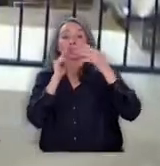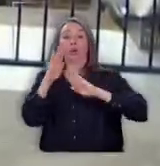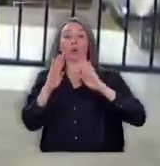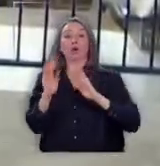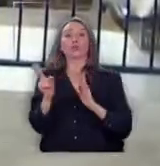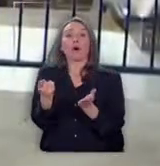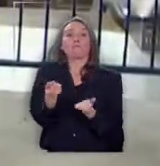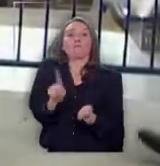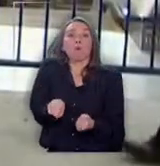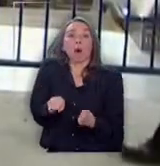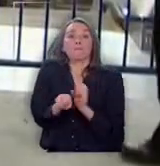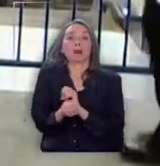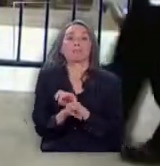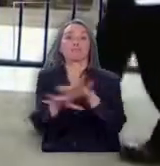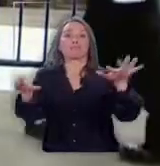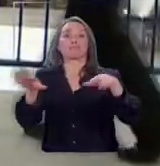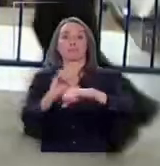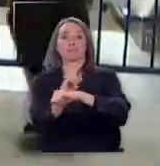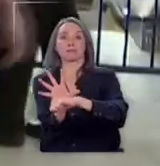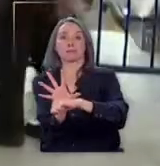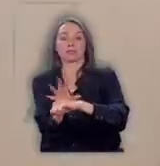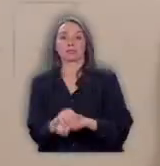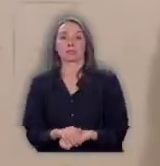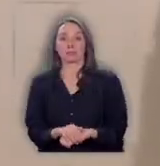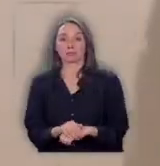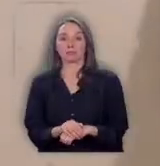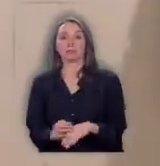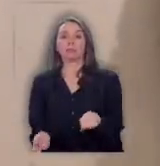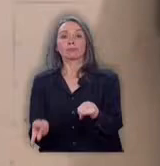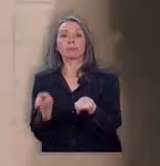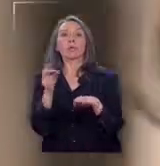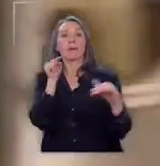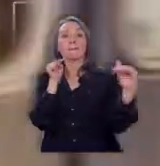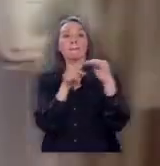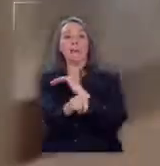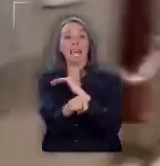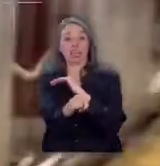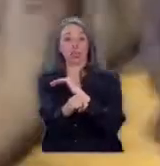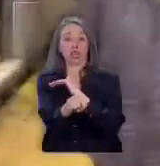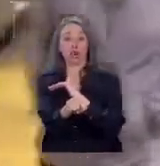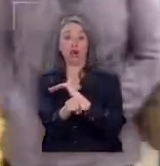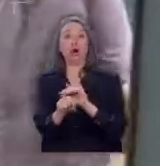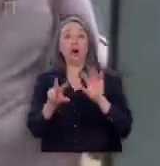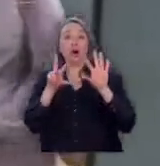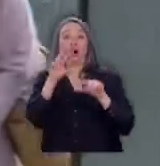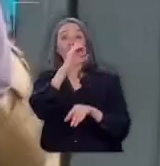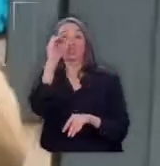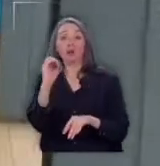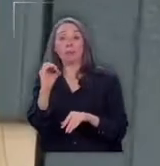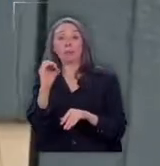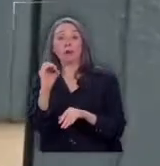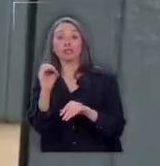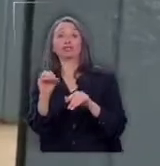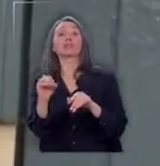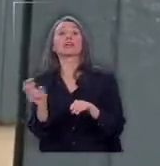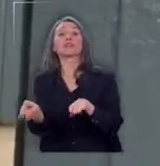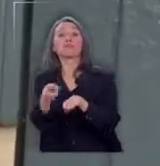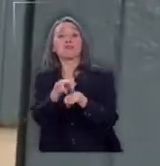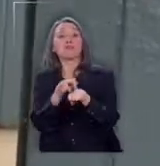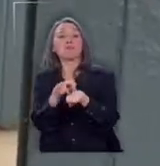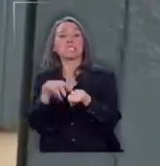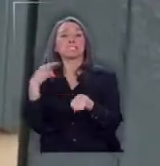el rebrote el transporte subterráneo llegó a tener solo un 8% de sus habituales